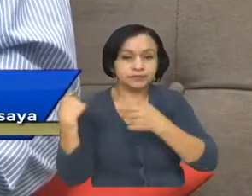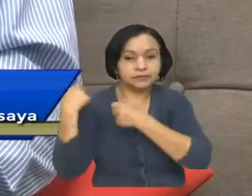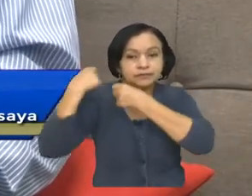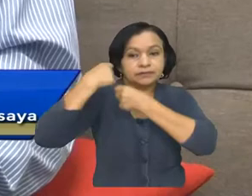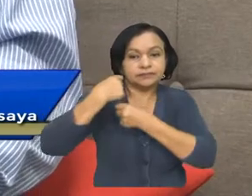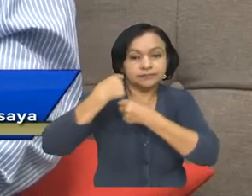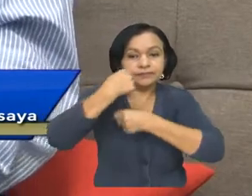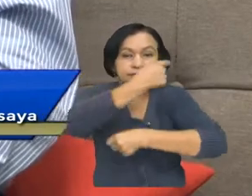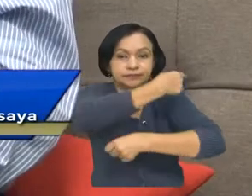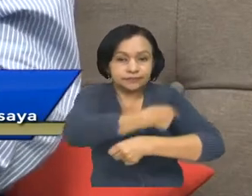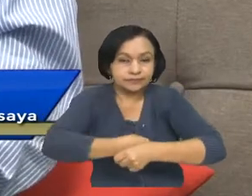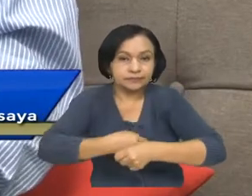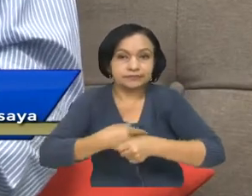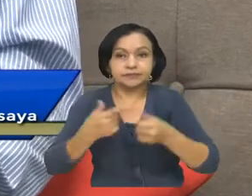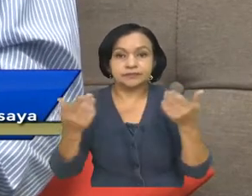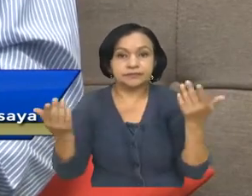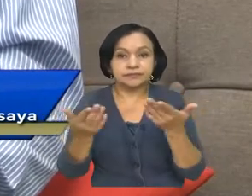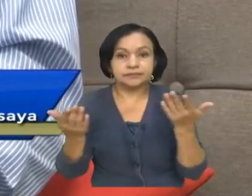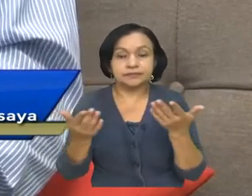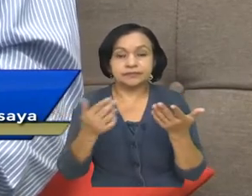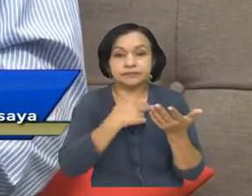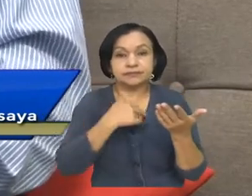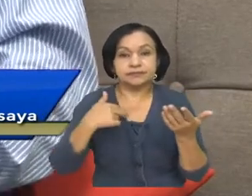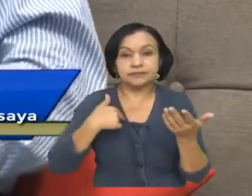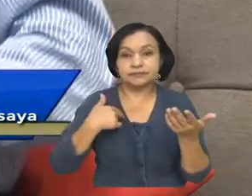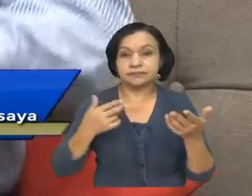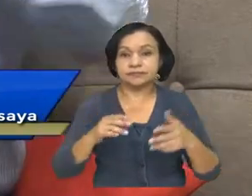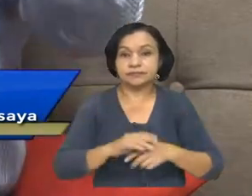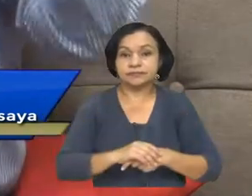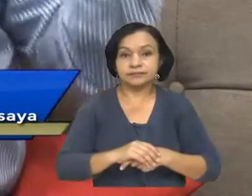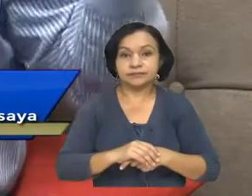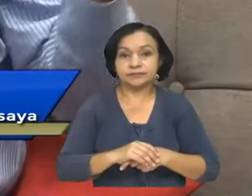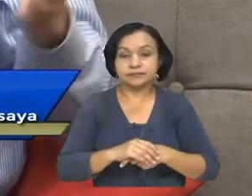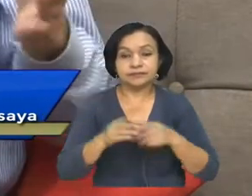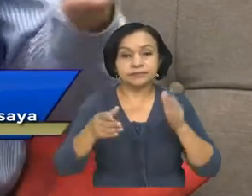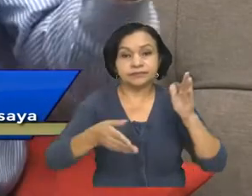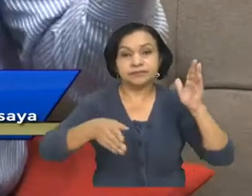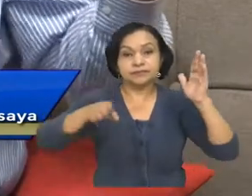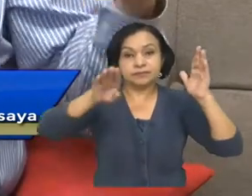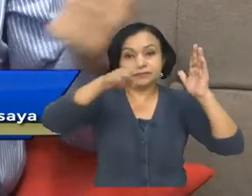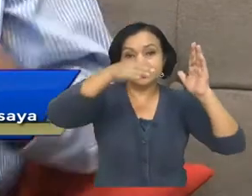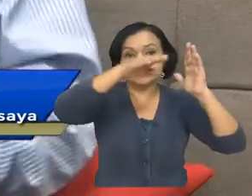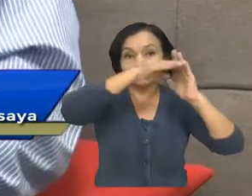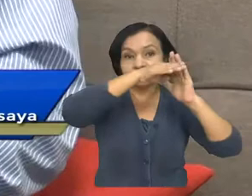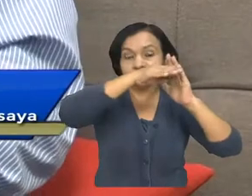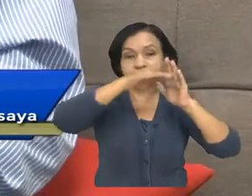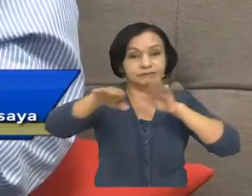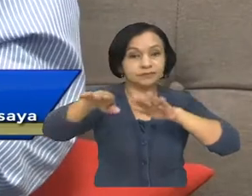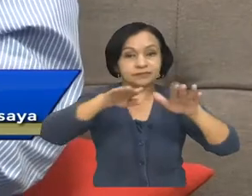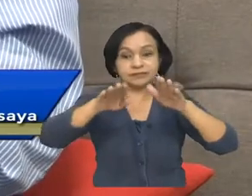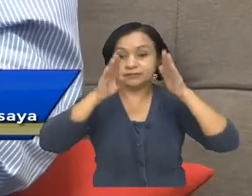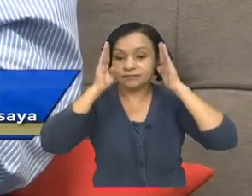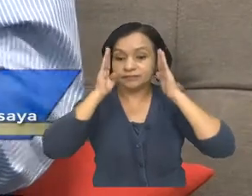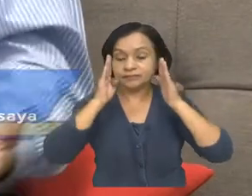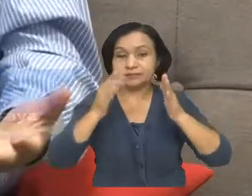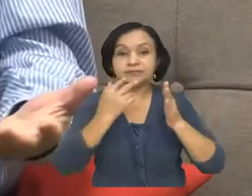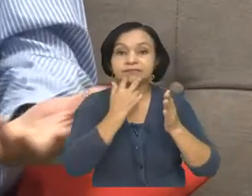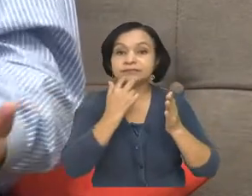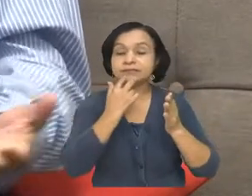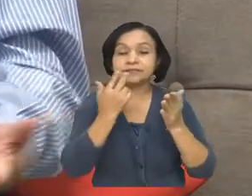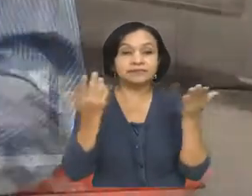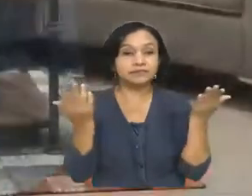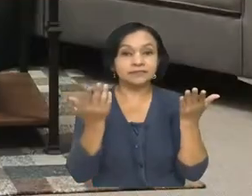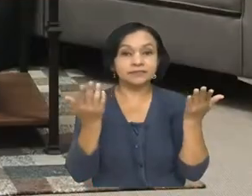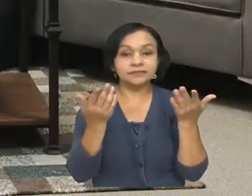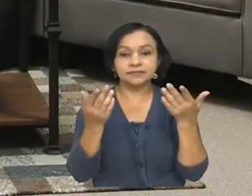heridos. Parecía que tal vez no era, estábamos en una montaña, pero estábamos. Y no podían darle atención. Nada, sin